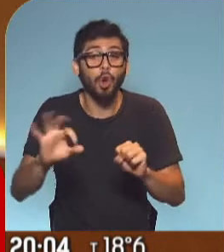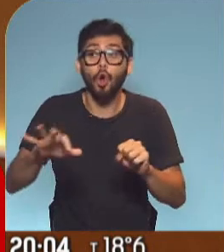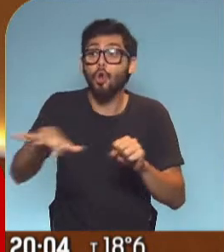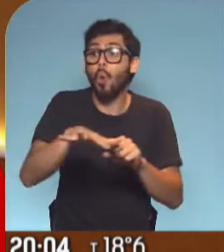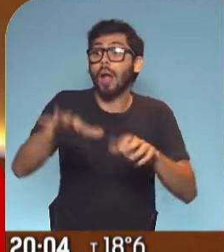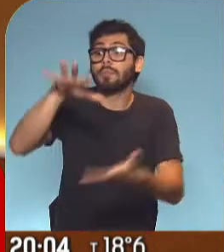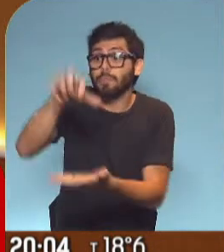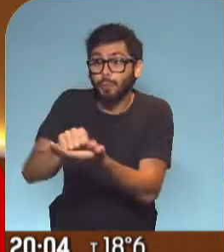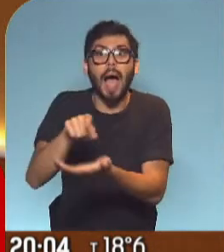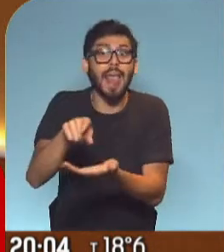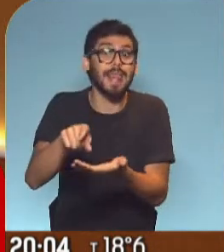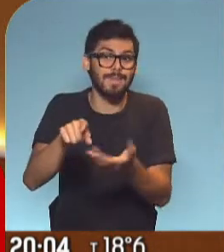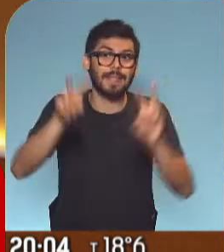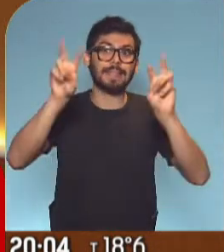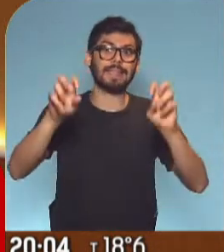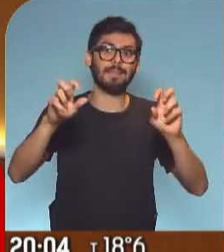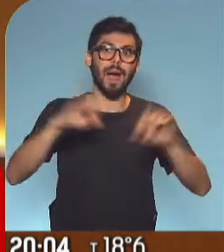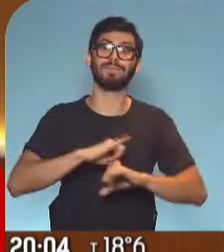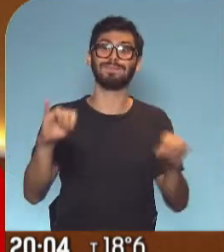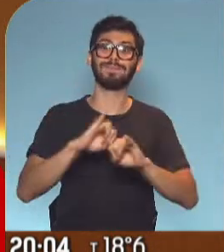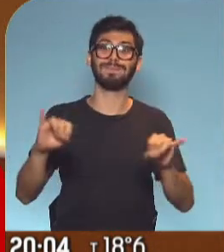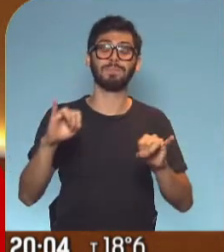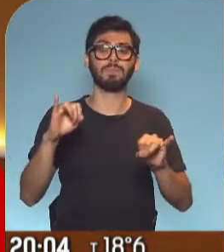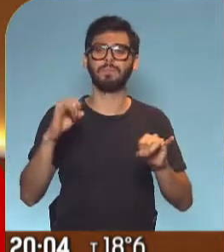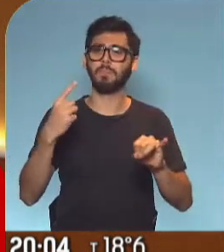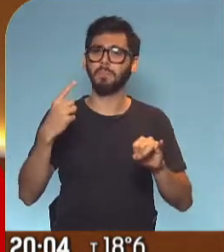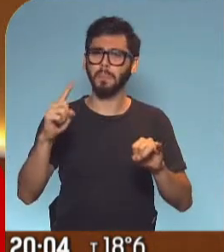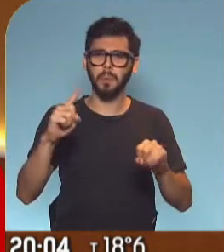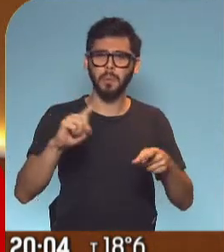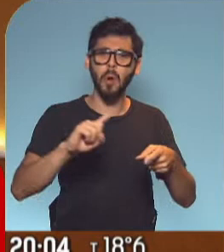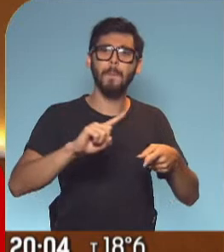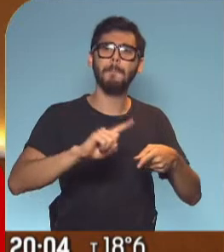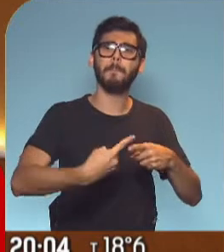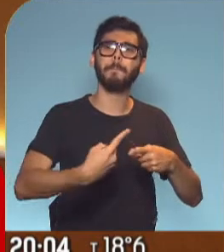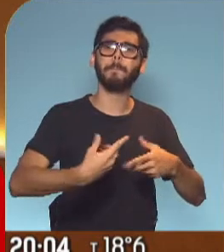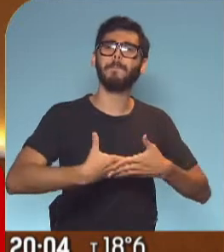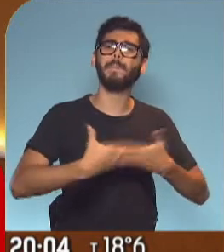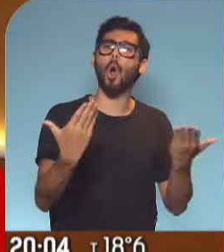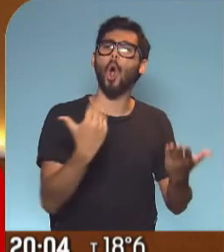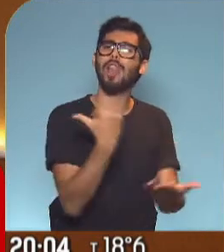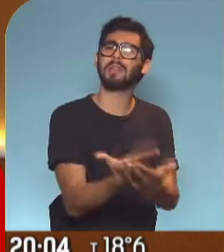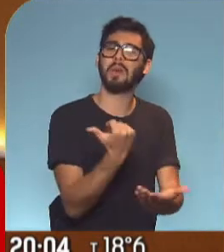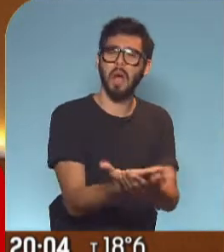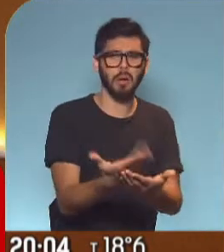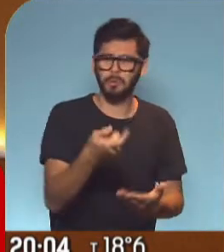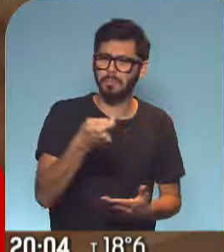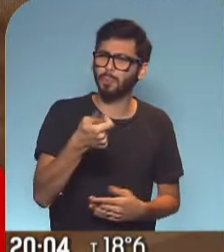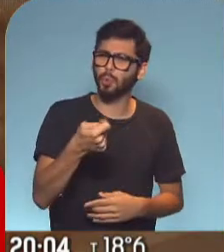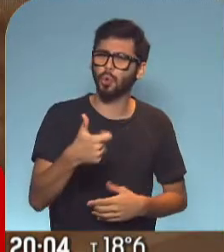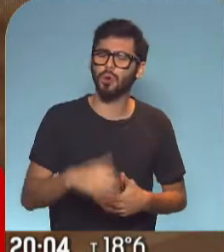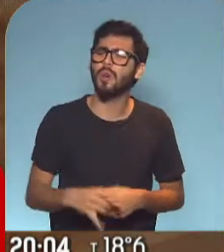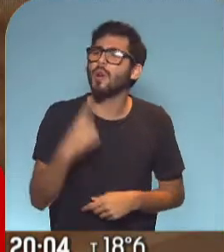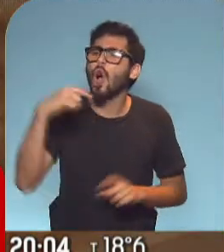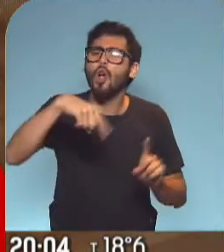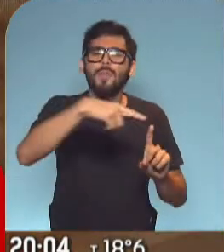estar en agenda, pero que en términos de políticas públicas no es algo que esté sobre la mesa. Claro, y hay políticas, porque hoy cuando le consultaron a Santilli